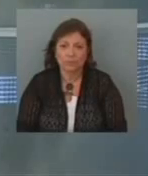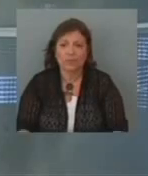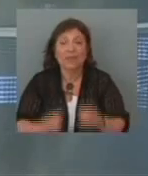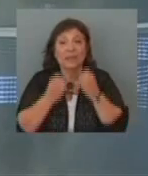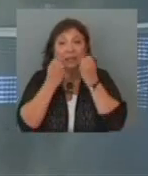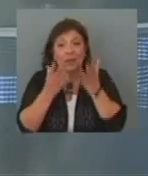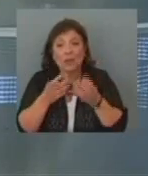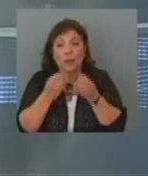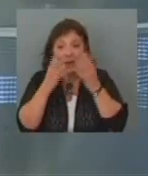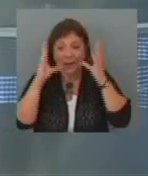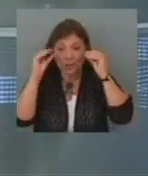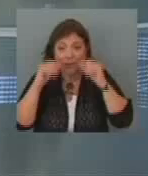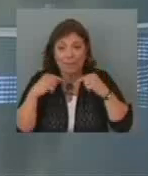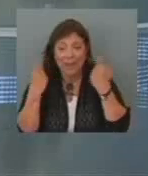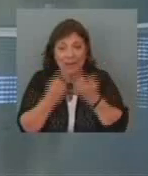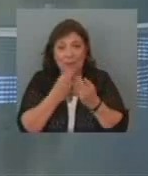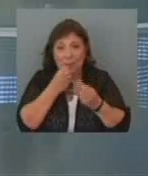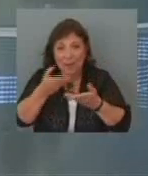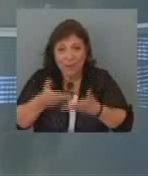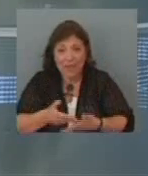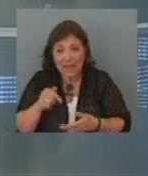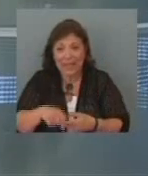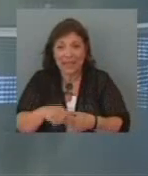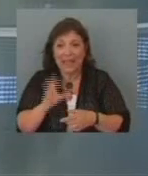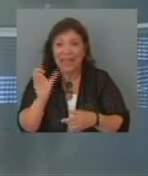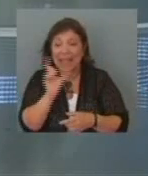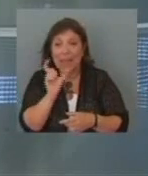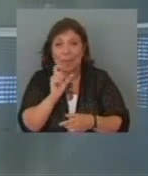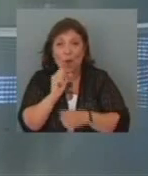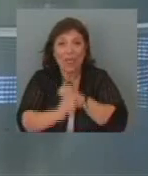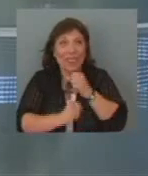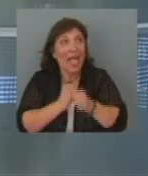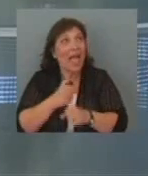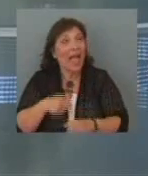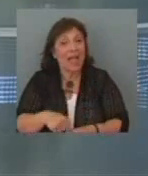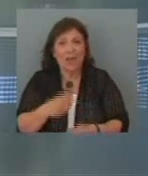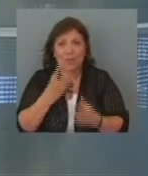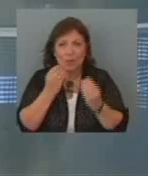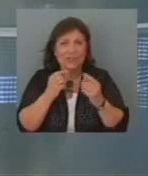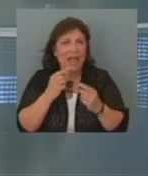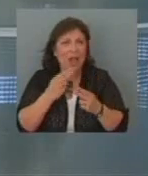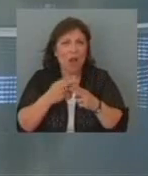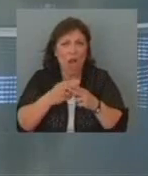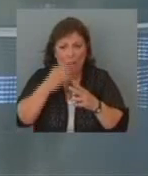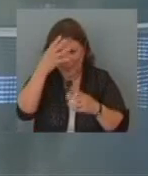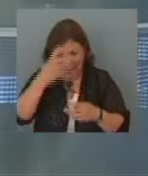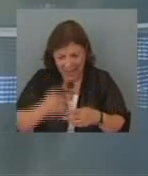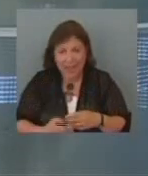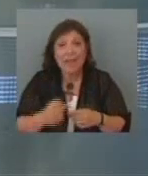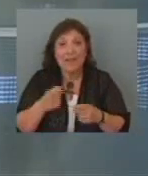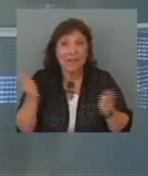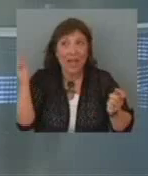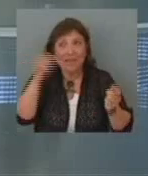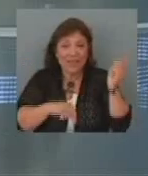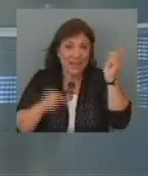¿Qué tal? ¿Cómo están? Buenas noches para todos. Bienvenido a la época del año donde ustedes escucharán un sinfín de nombres que van a llegar a reforzar a nuestros equipos, más allá